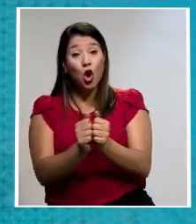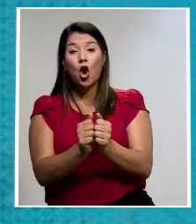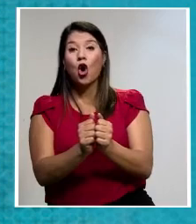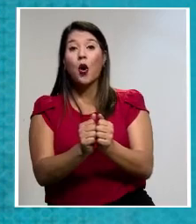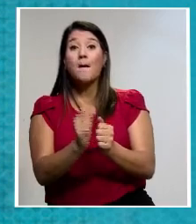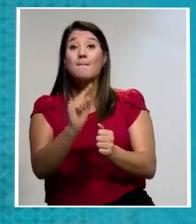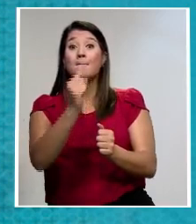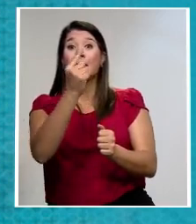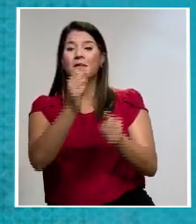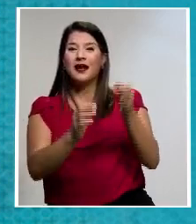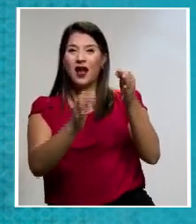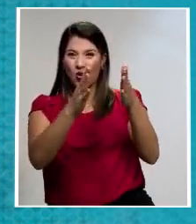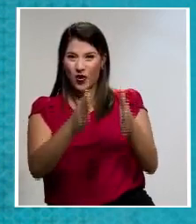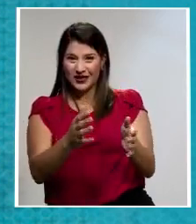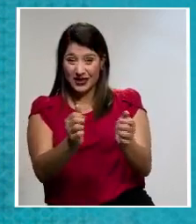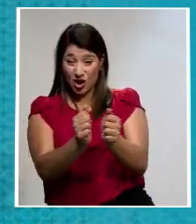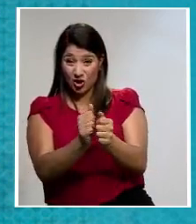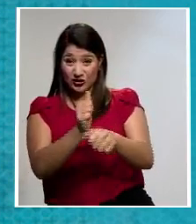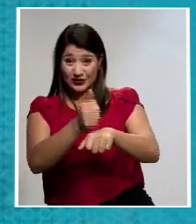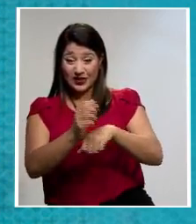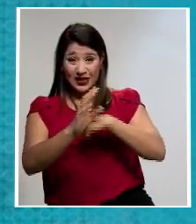alejada en realidad del proceso